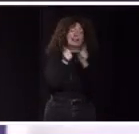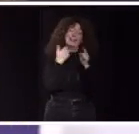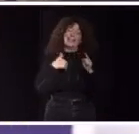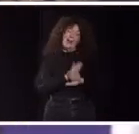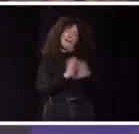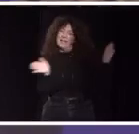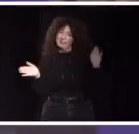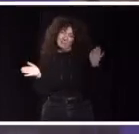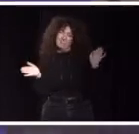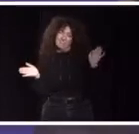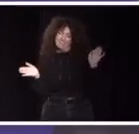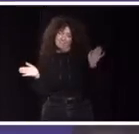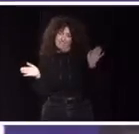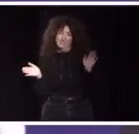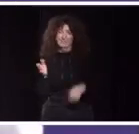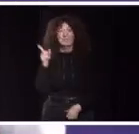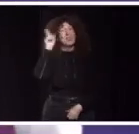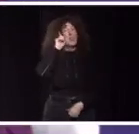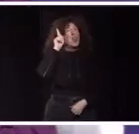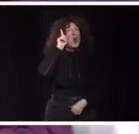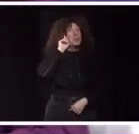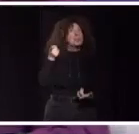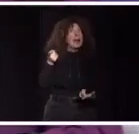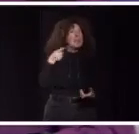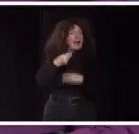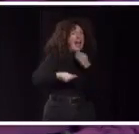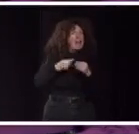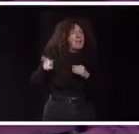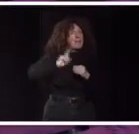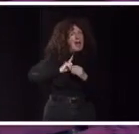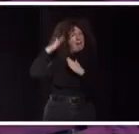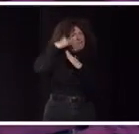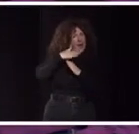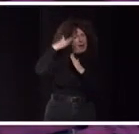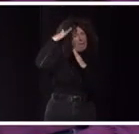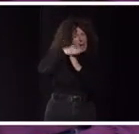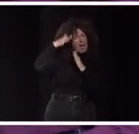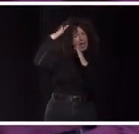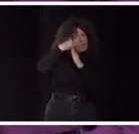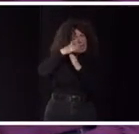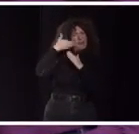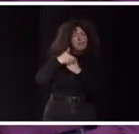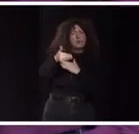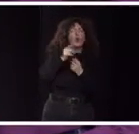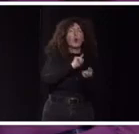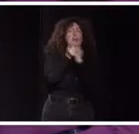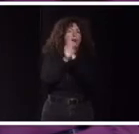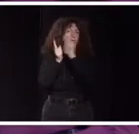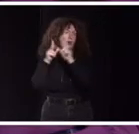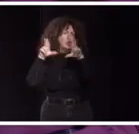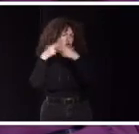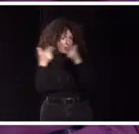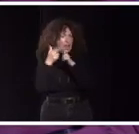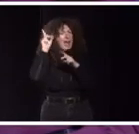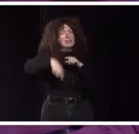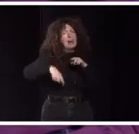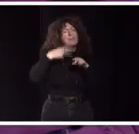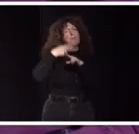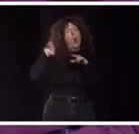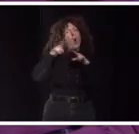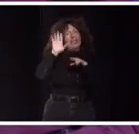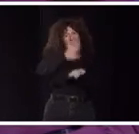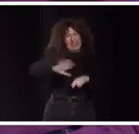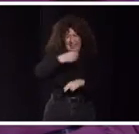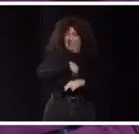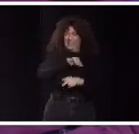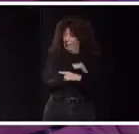terminado. No saben ya qué hacer para frenar las transformaciones sociales y políticas en nuestro